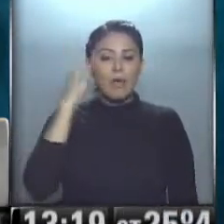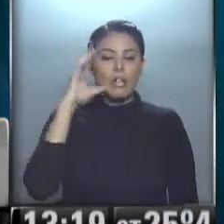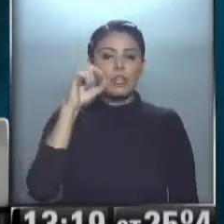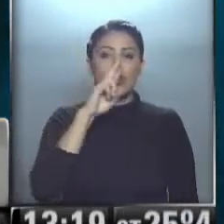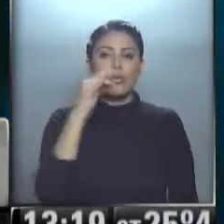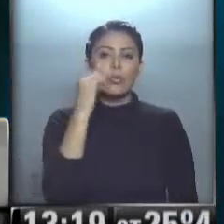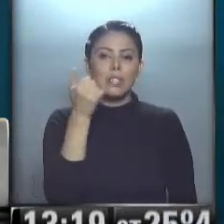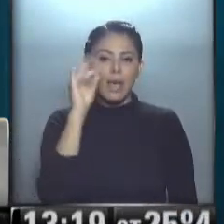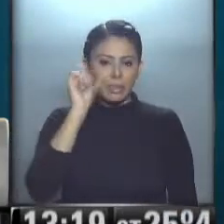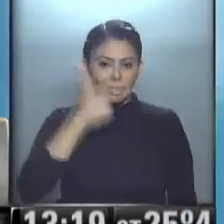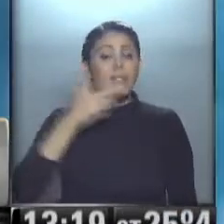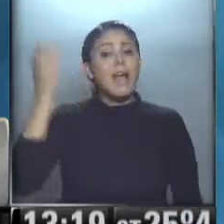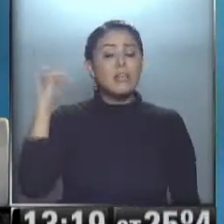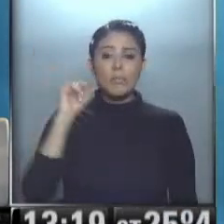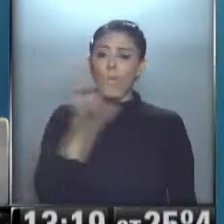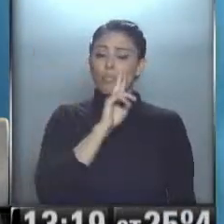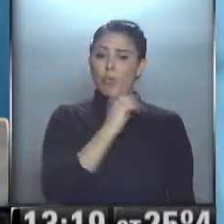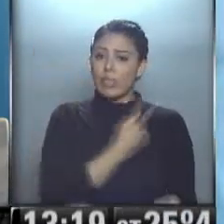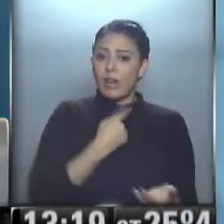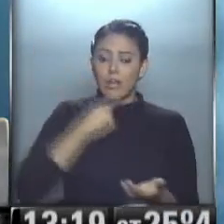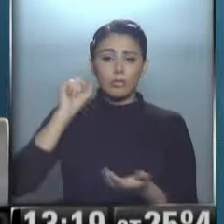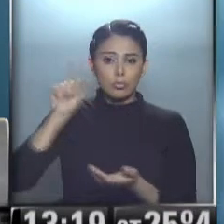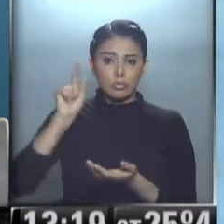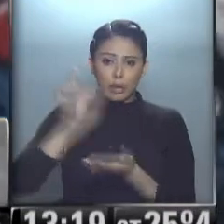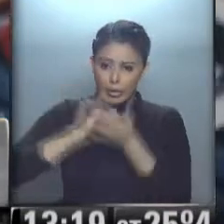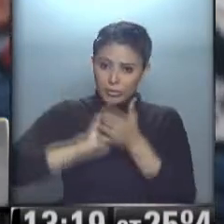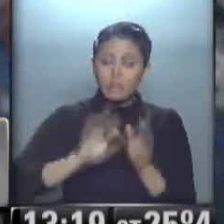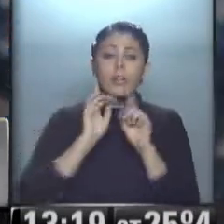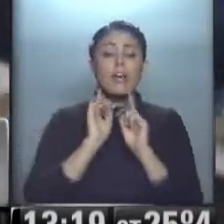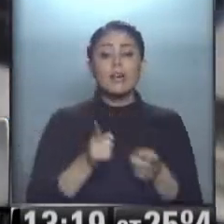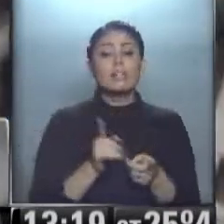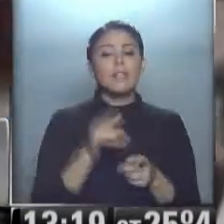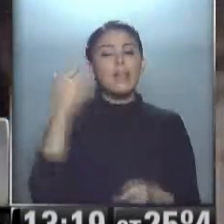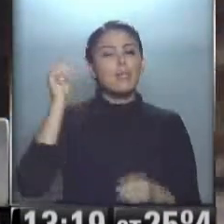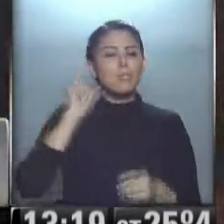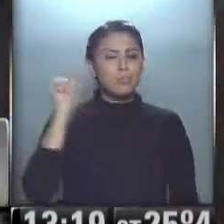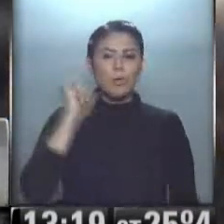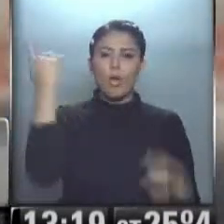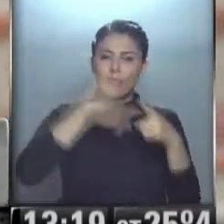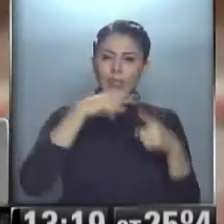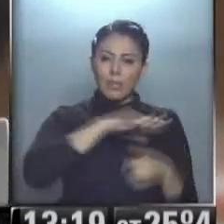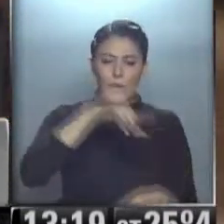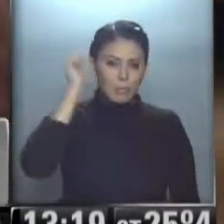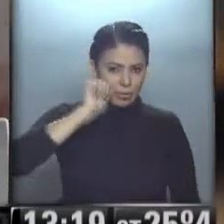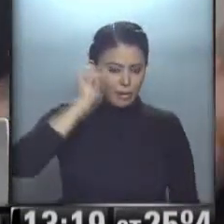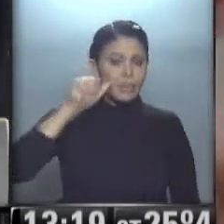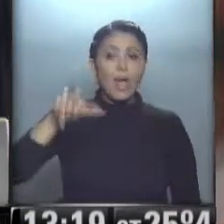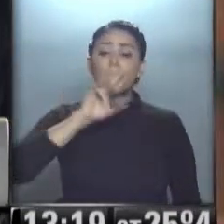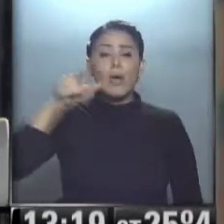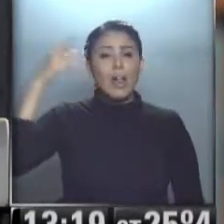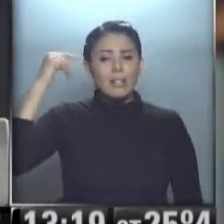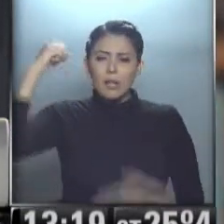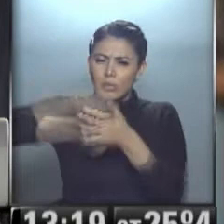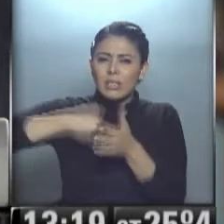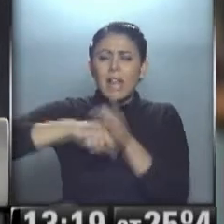de lucía murat quien recientemente fue jurado en el festival de cine mar del plata ella es una mujer que bueno ha militado ha sido una mujer de las armas ha sido una mujer que fue